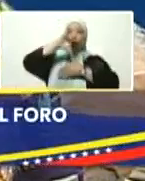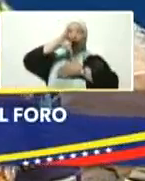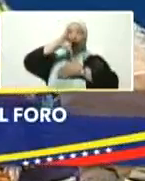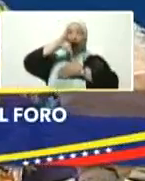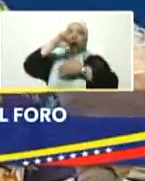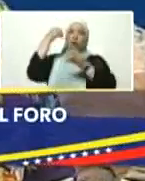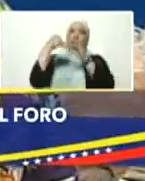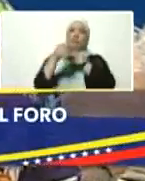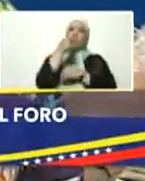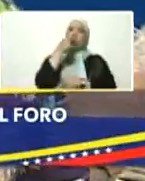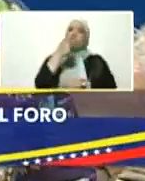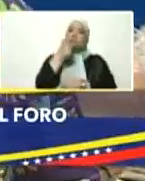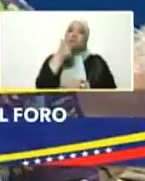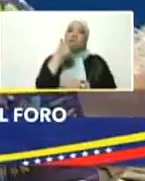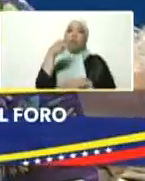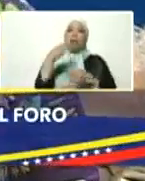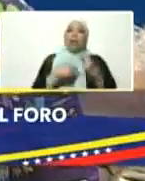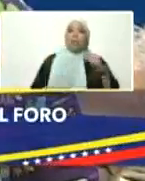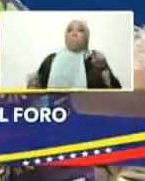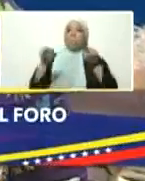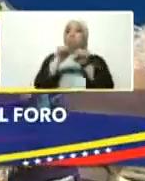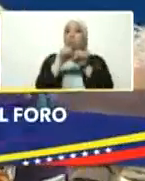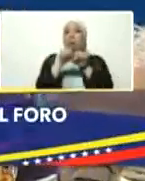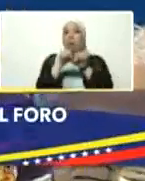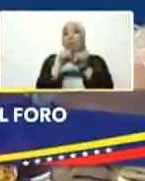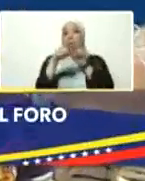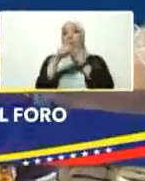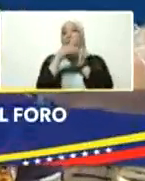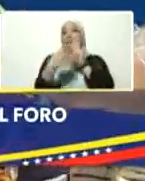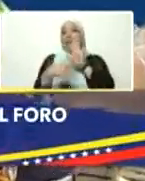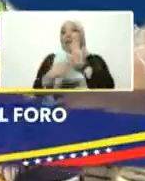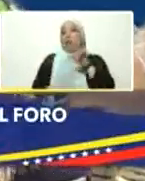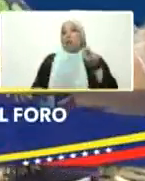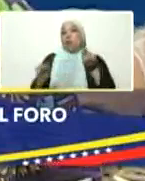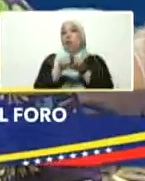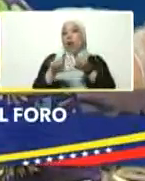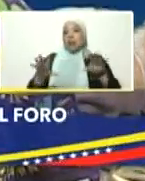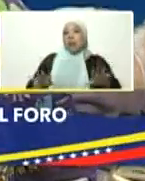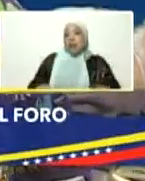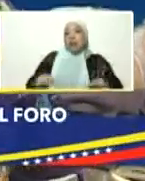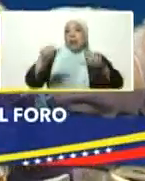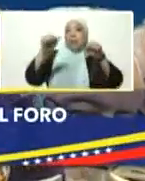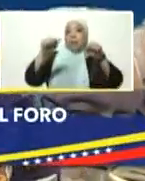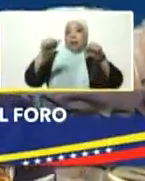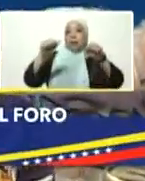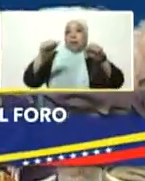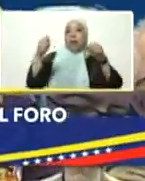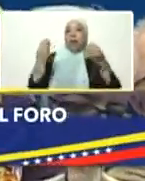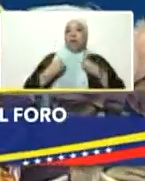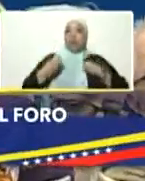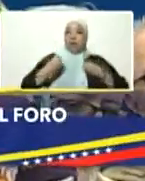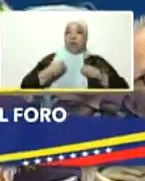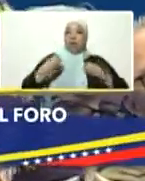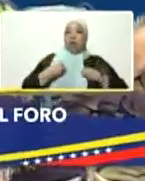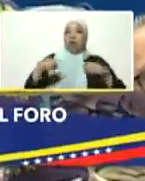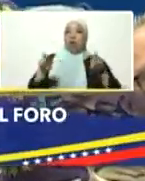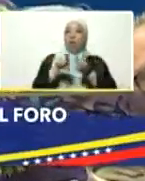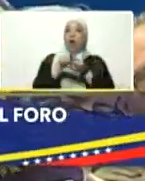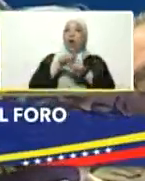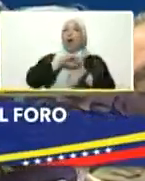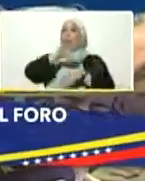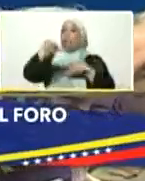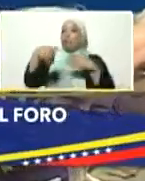un mensaje común. Hay que salvar la vida, y para salvar la vida y la especie humana hay que salvar todas las